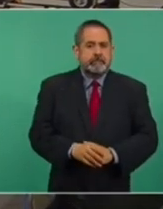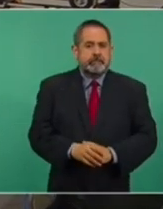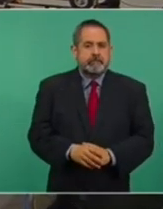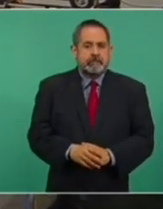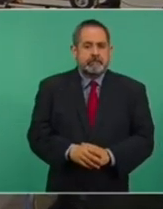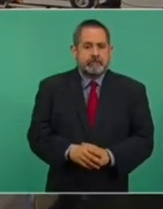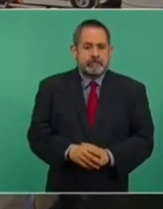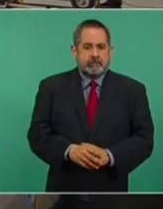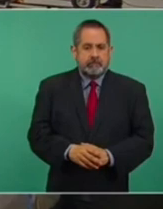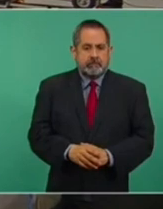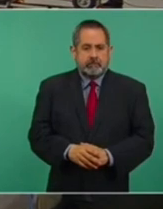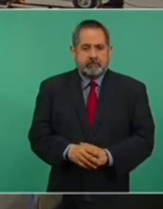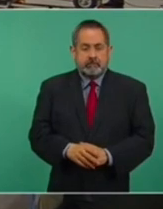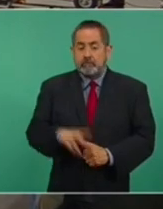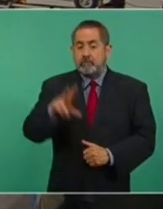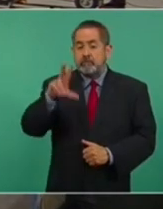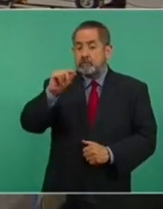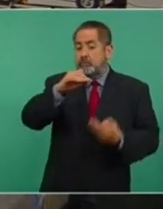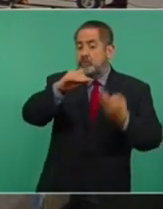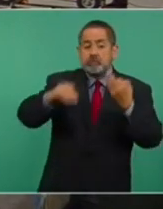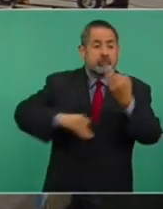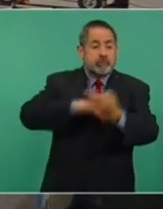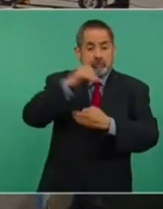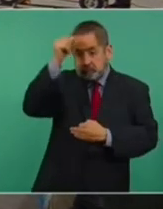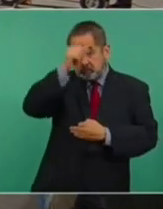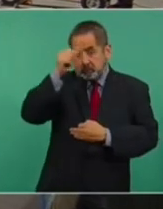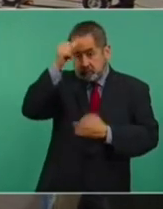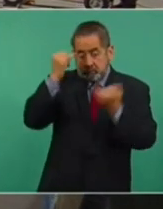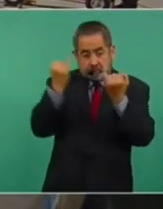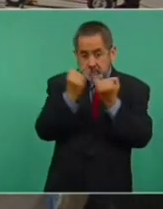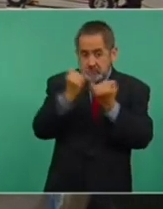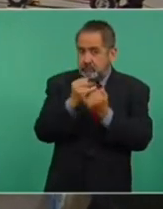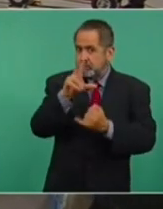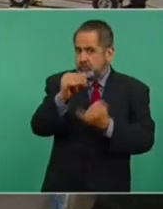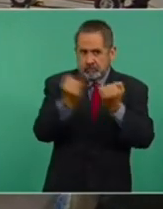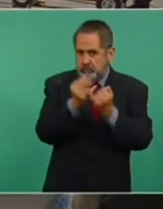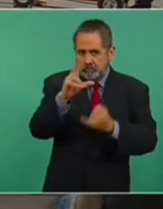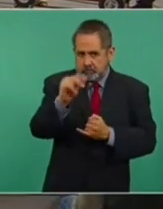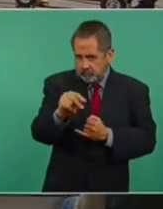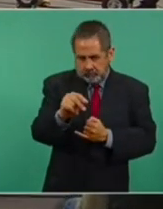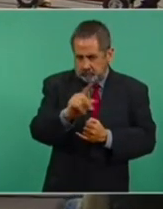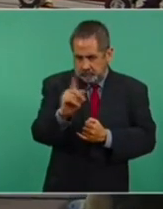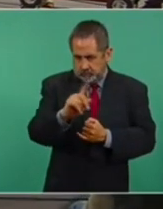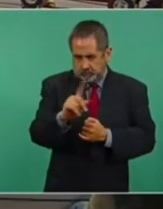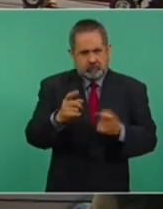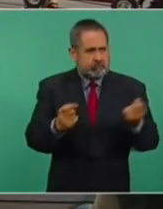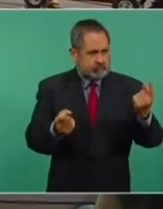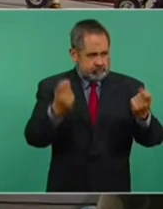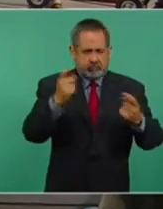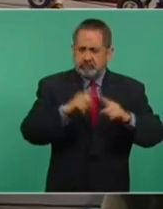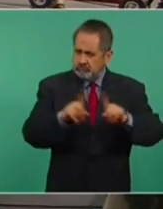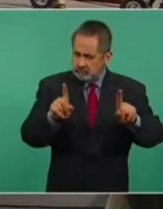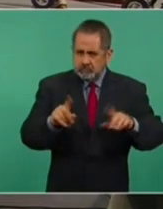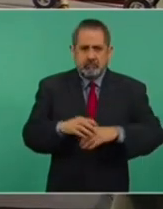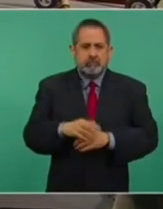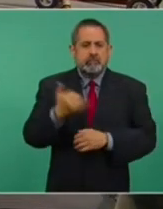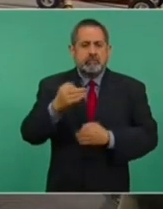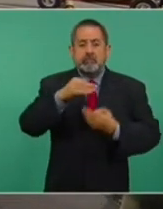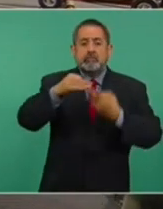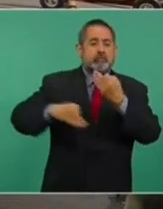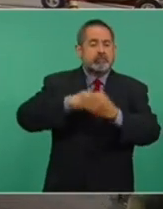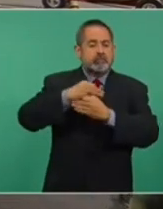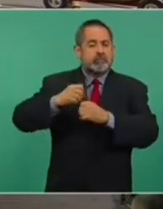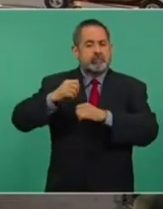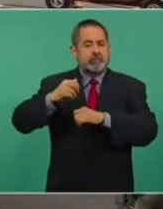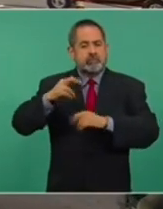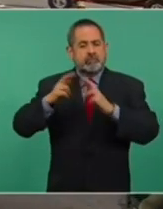No todos los sacerdotes son así, ¿eh? Ni todos los